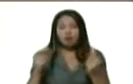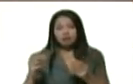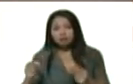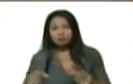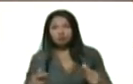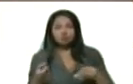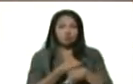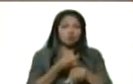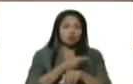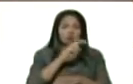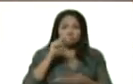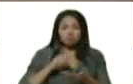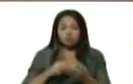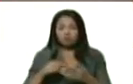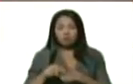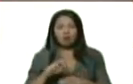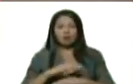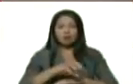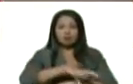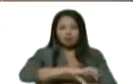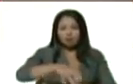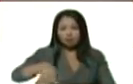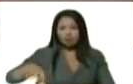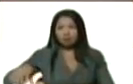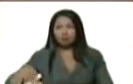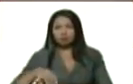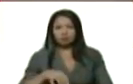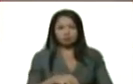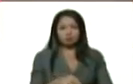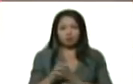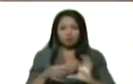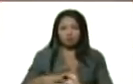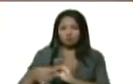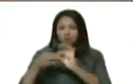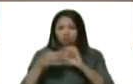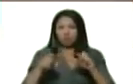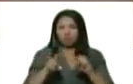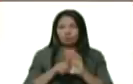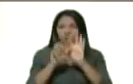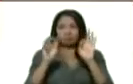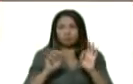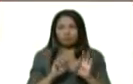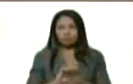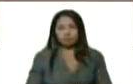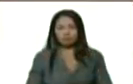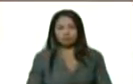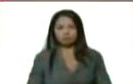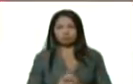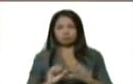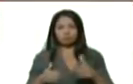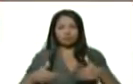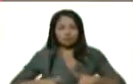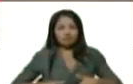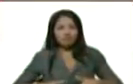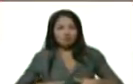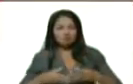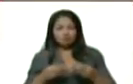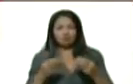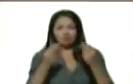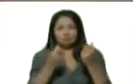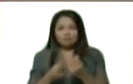gobierno nacional y regional. Y nos unifican en la prioridad, en el esfuerzo, los